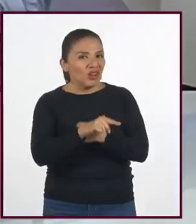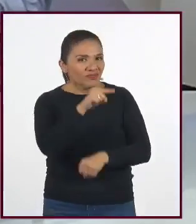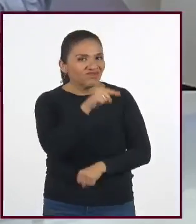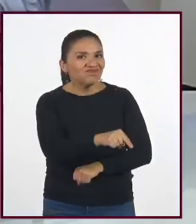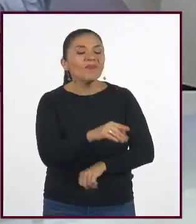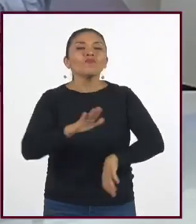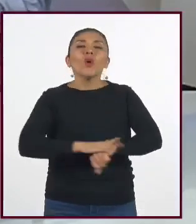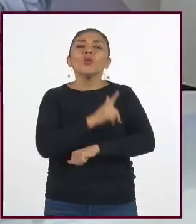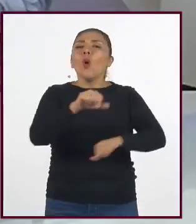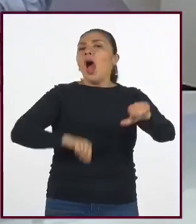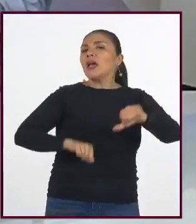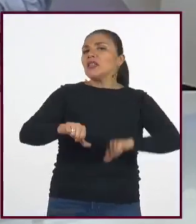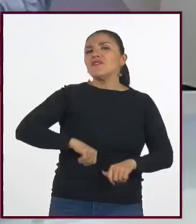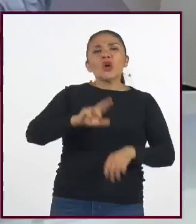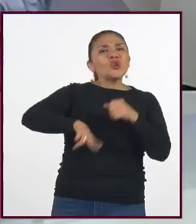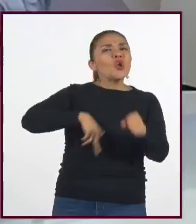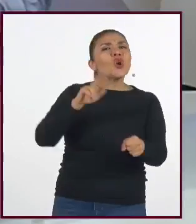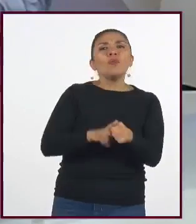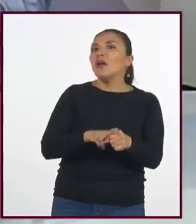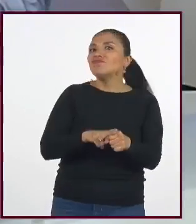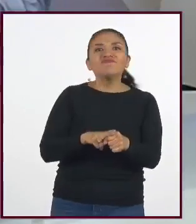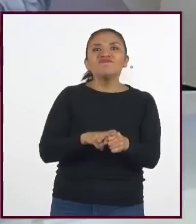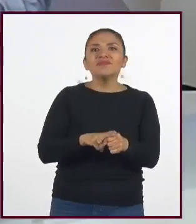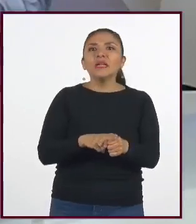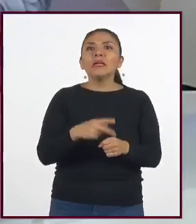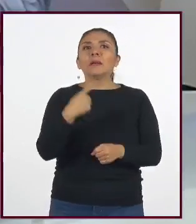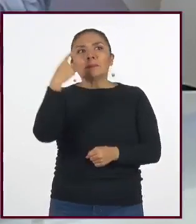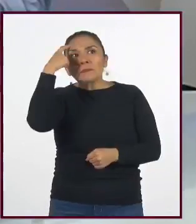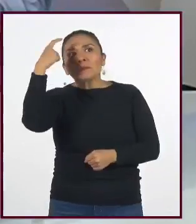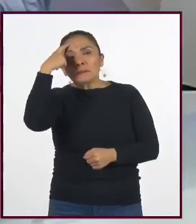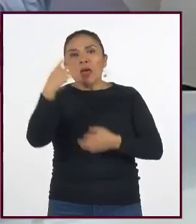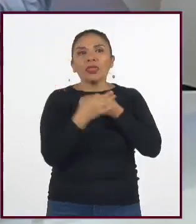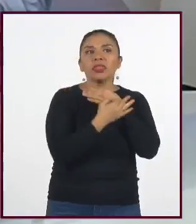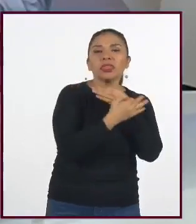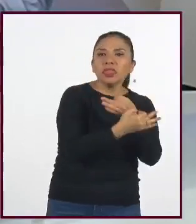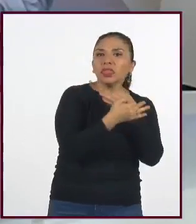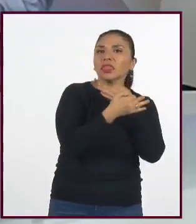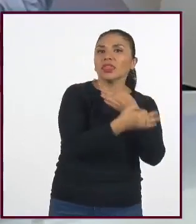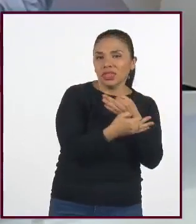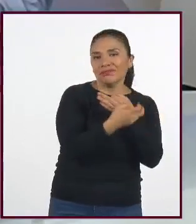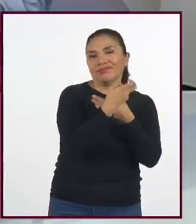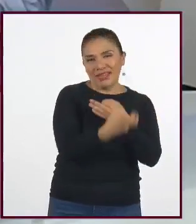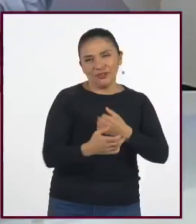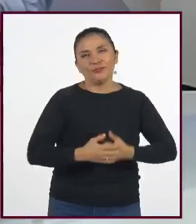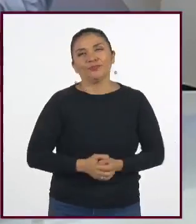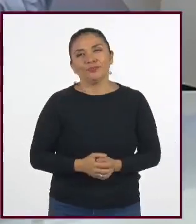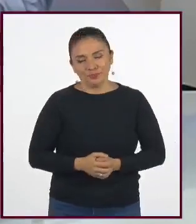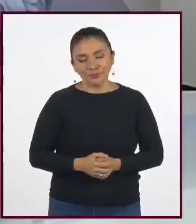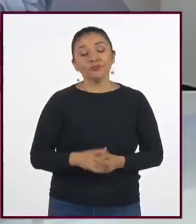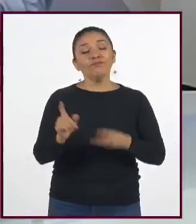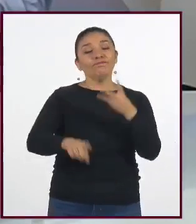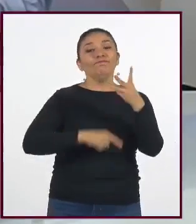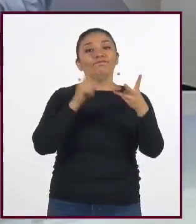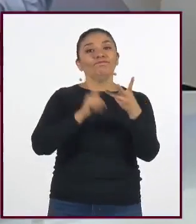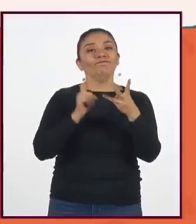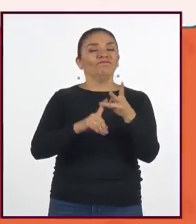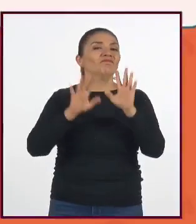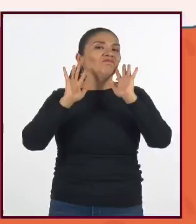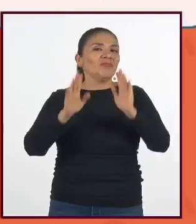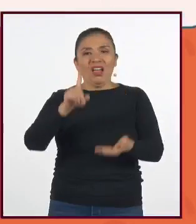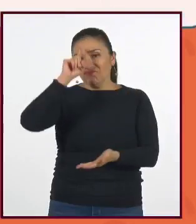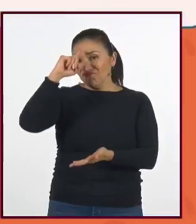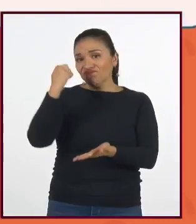tus actividades con normalidad, ¿no? Justamente. Y tenemos ya la dependencia.